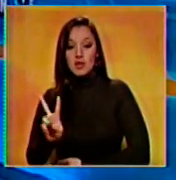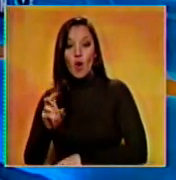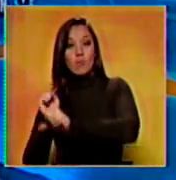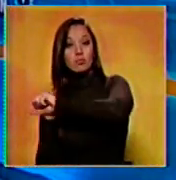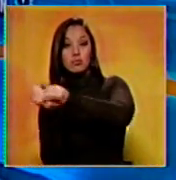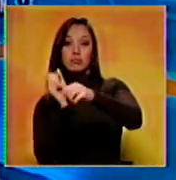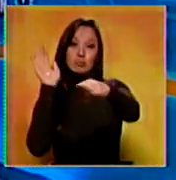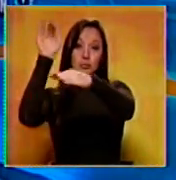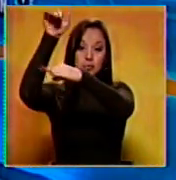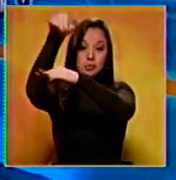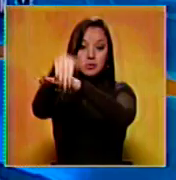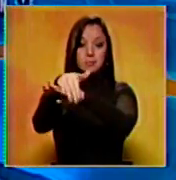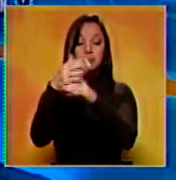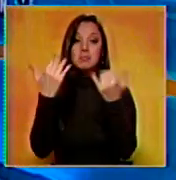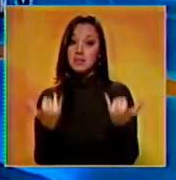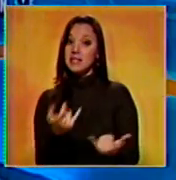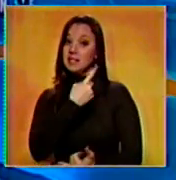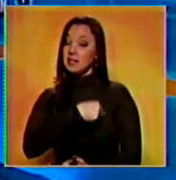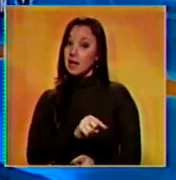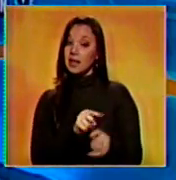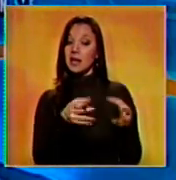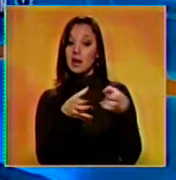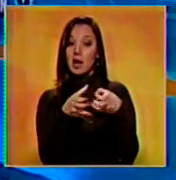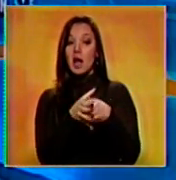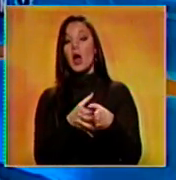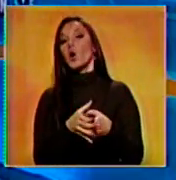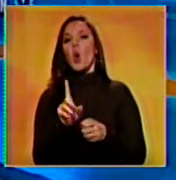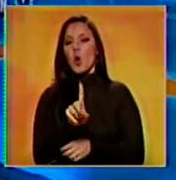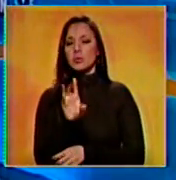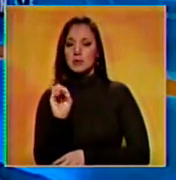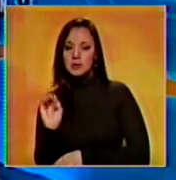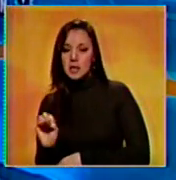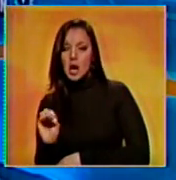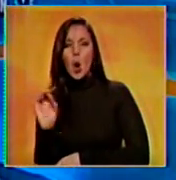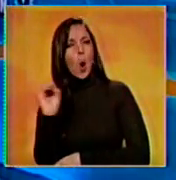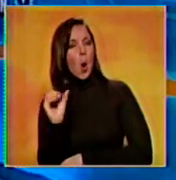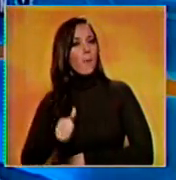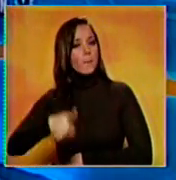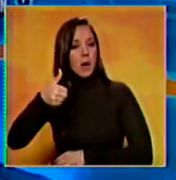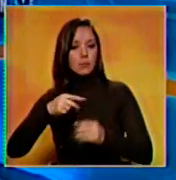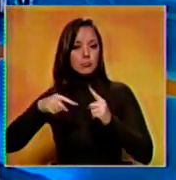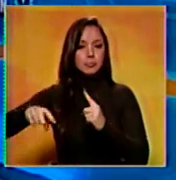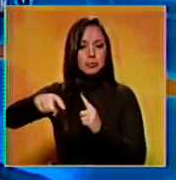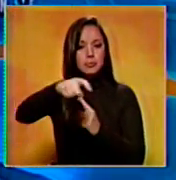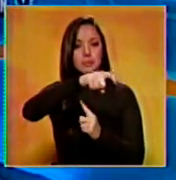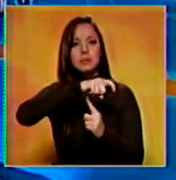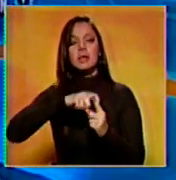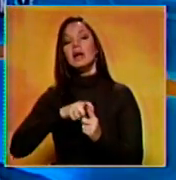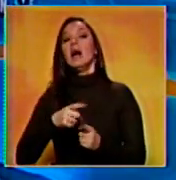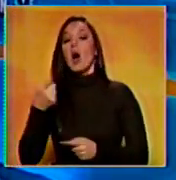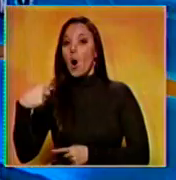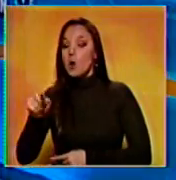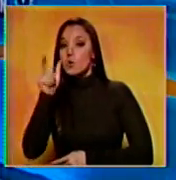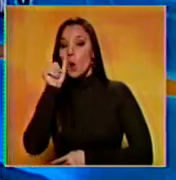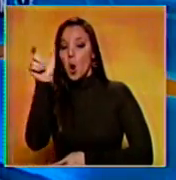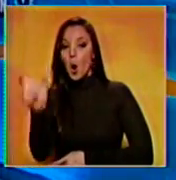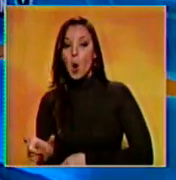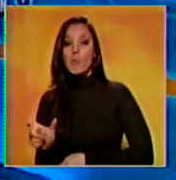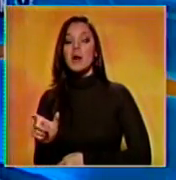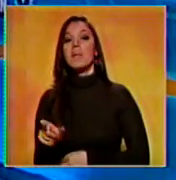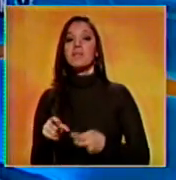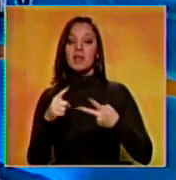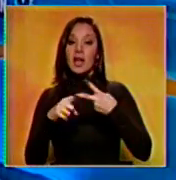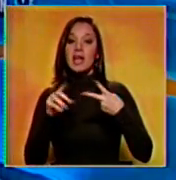llegó a 11 campañas consecutivas con 100 o más carreras impulsadas. En tanto, Franklin Morales ganó el sexto juego de la campaña con los Rockies de Colorado y Bob